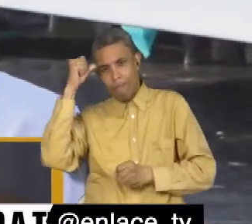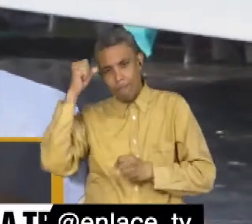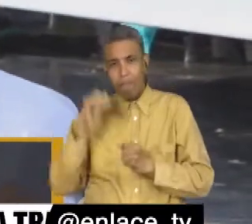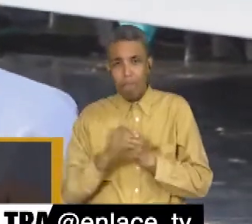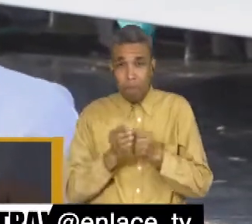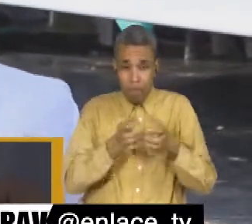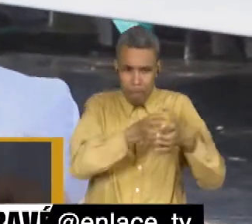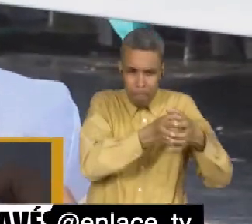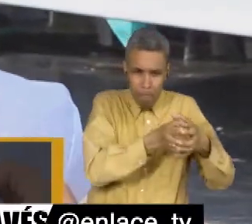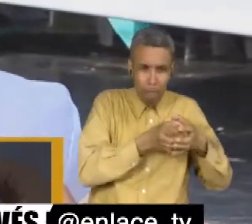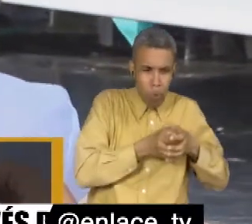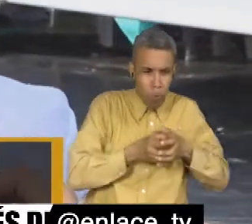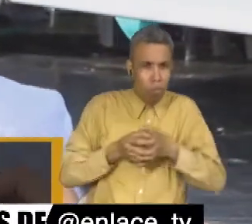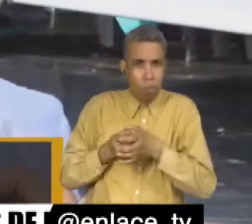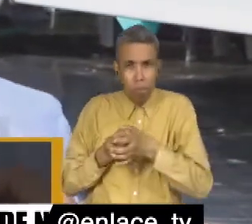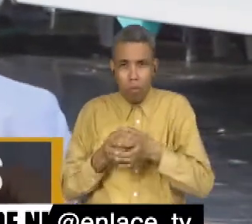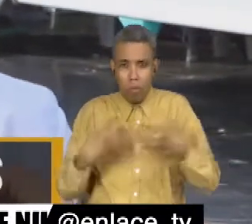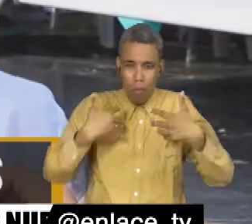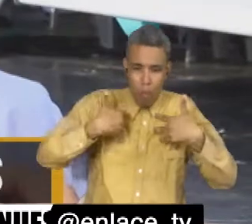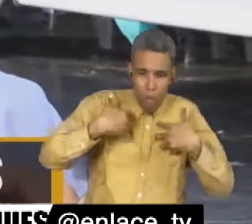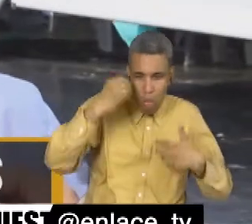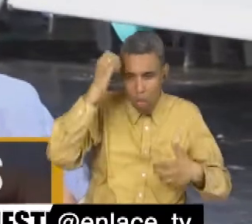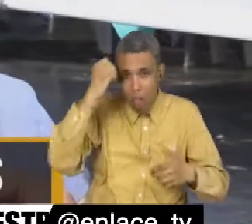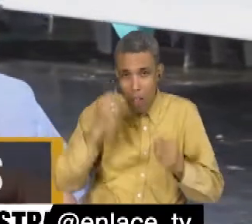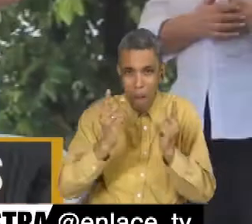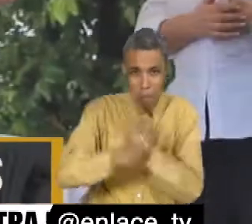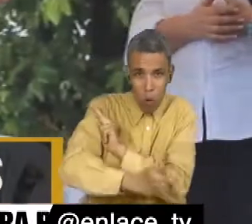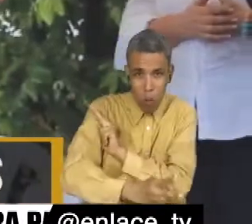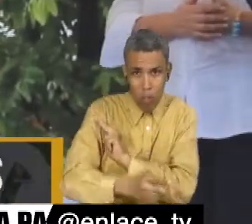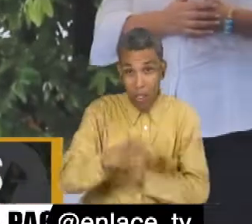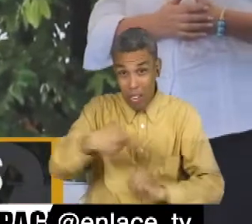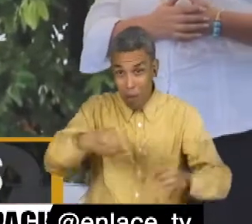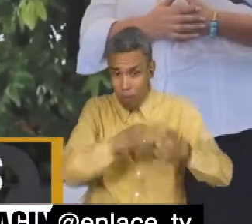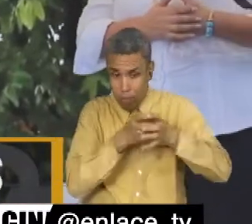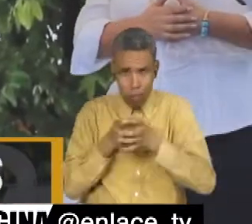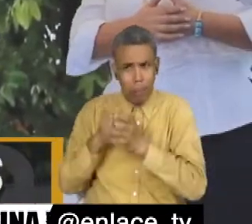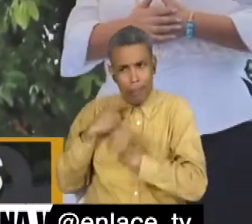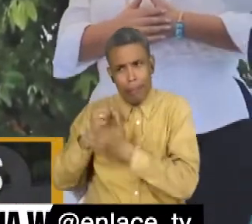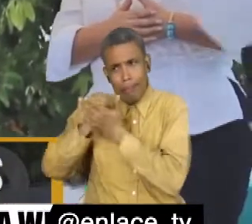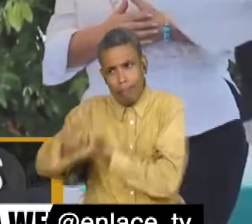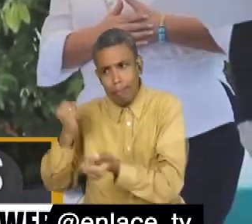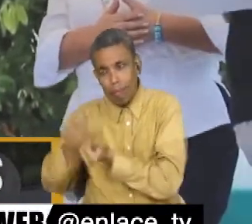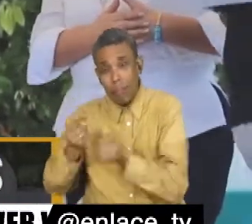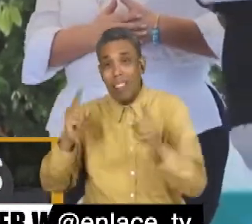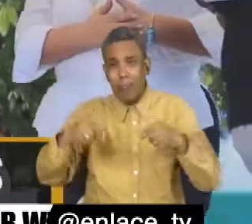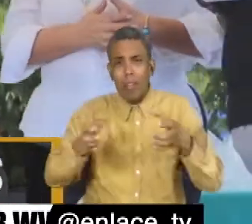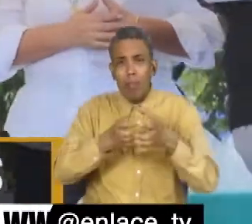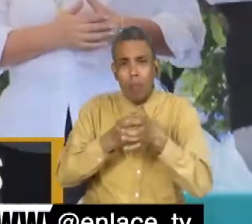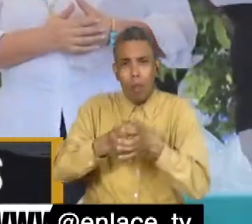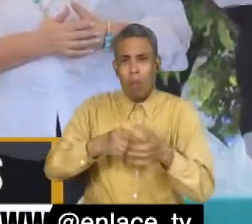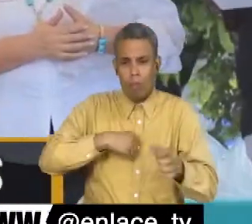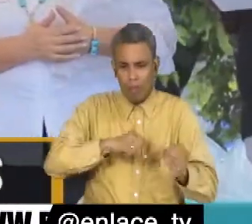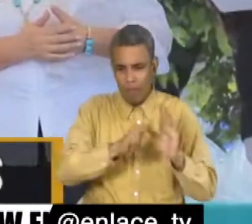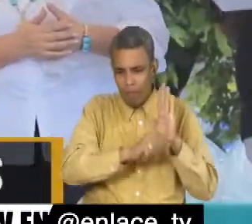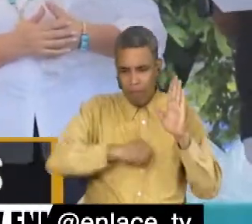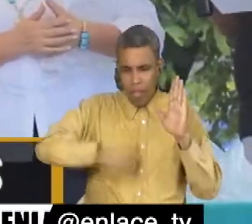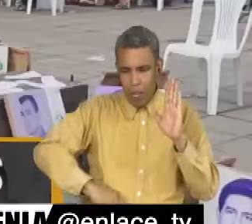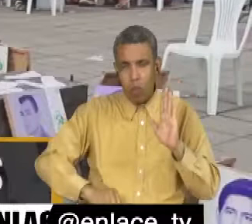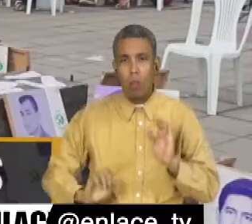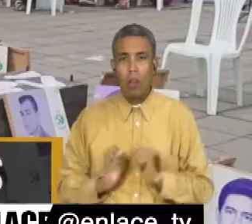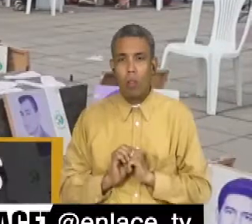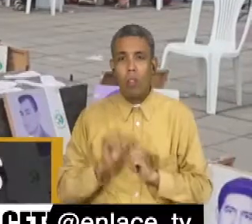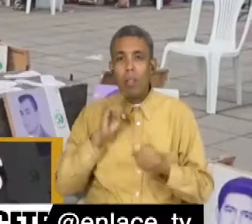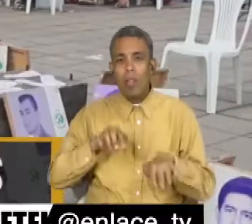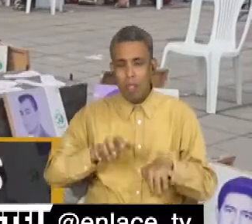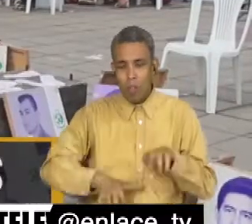víctimas sino a los defensores y defensoras de derechos humanos. La alcaldesa encargada Mayerly Ulloa, que participó del evento conmemorativo del